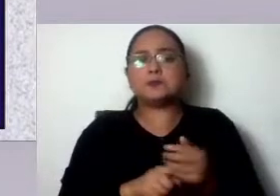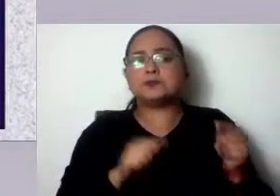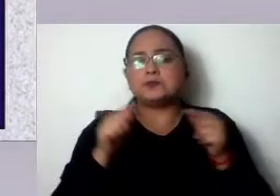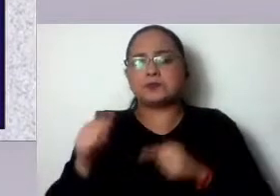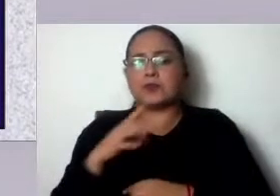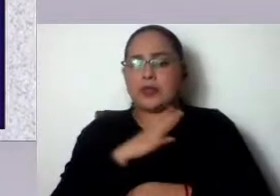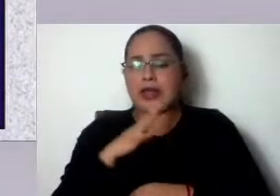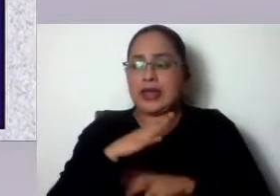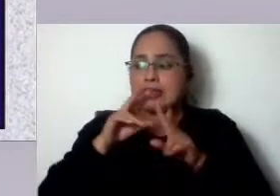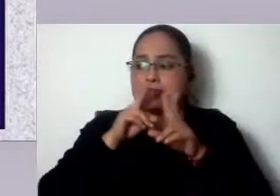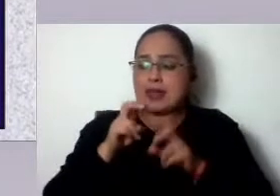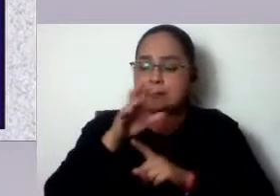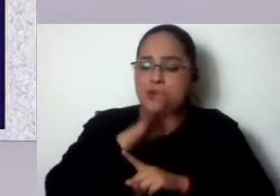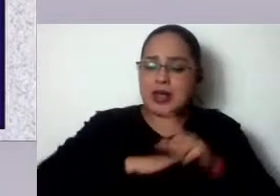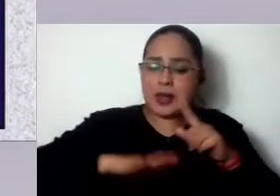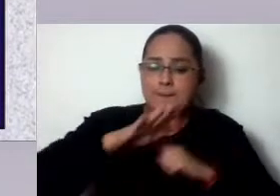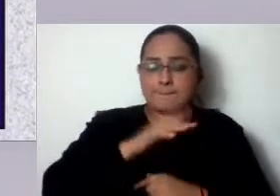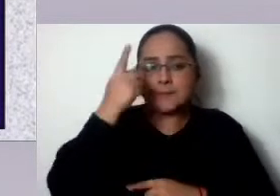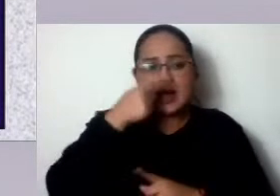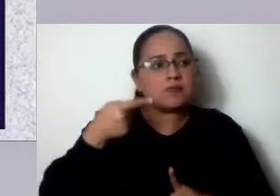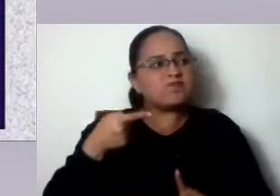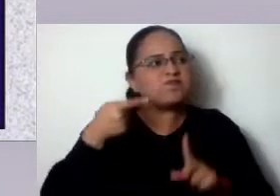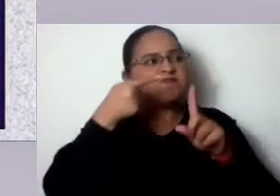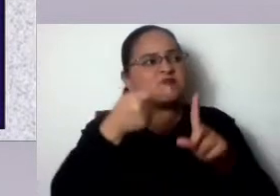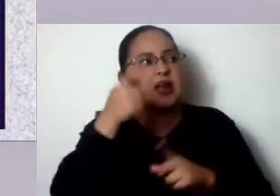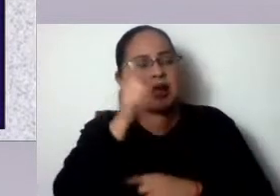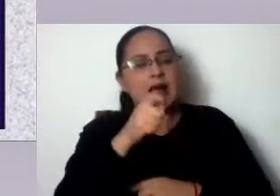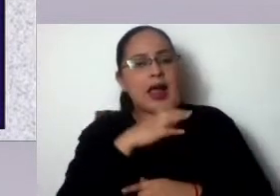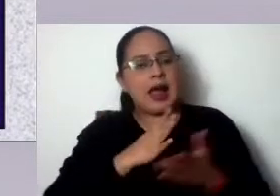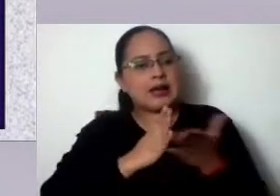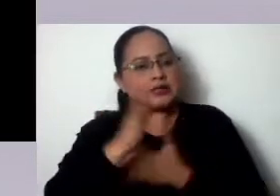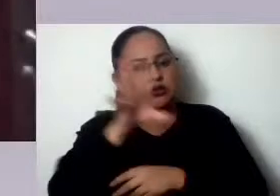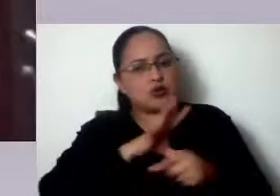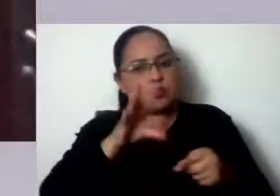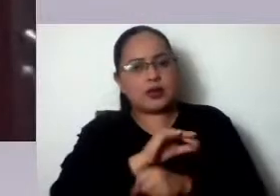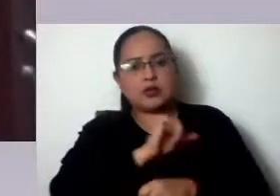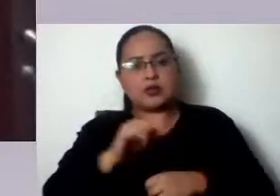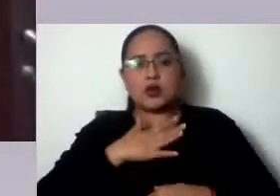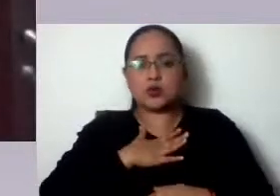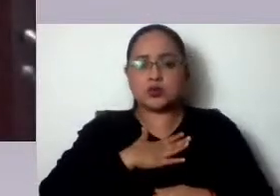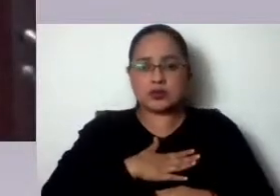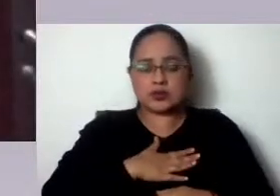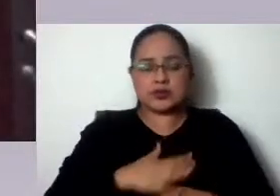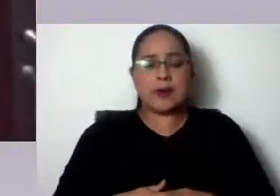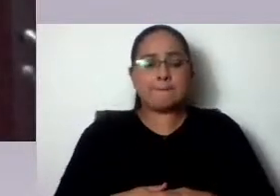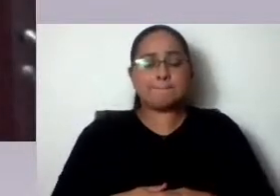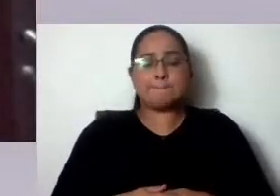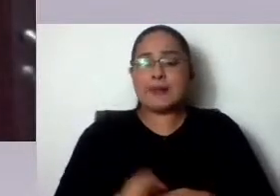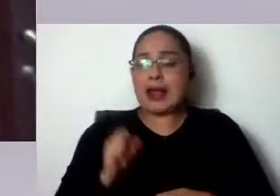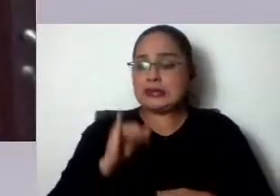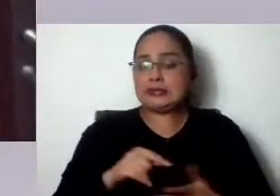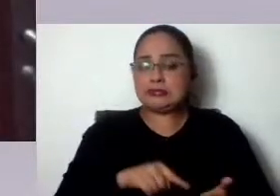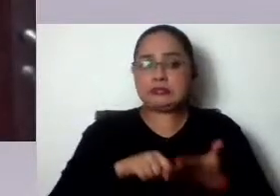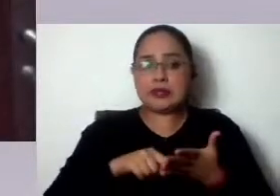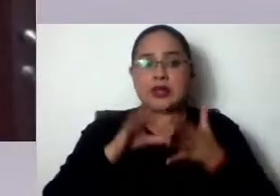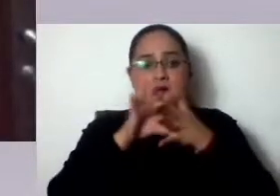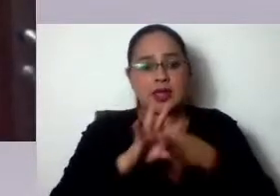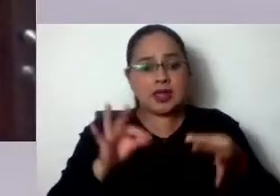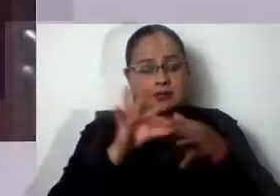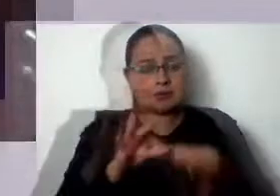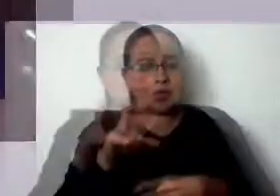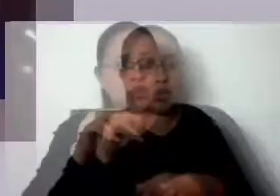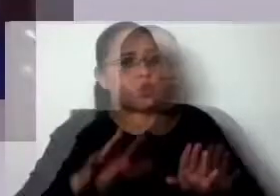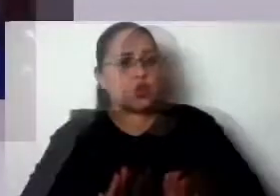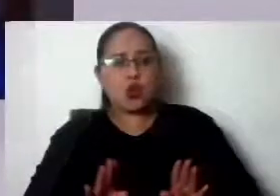ambientales con miras a lograr el acceso efectivo a la justicia así se obtuvo que es inadecuado